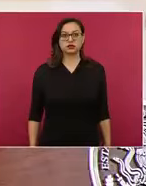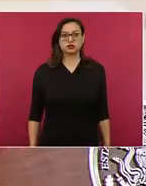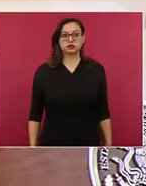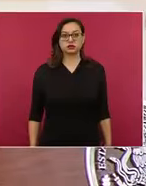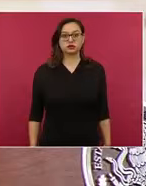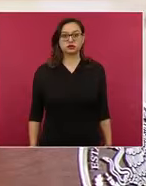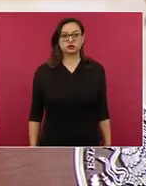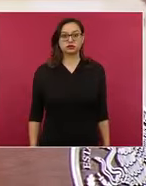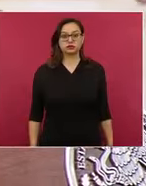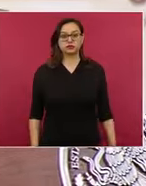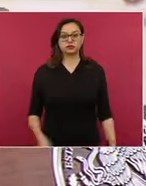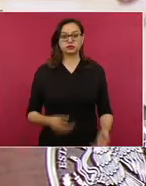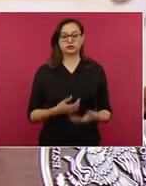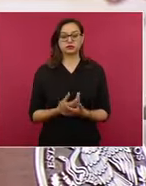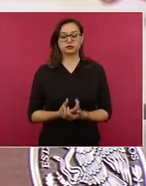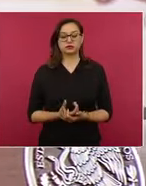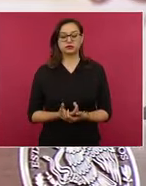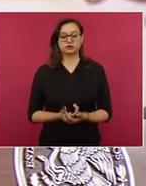Y sí,